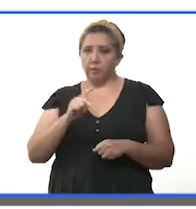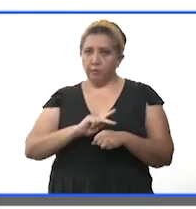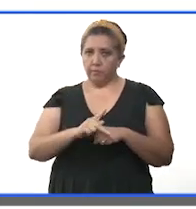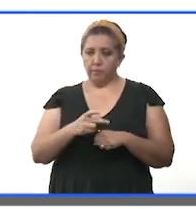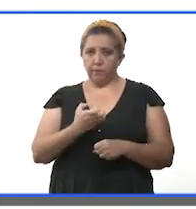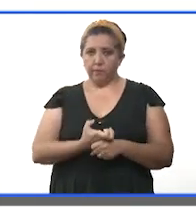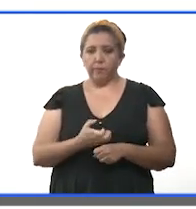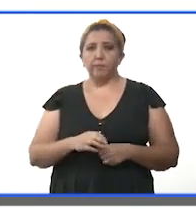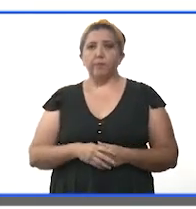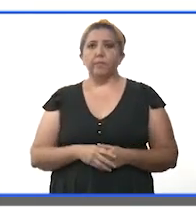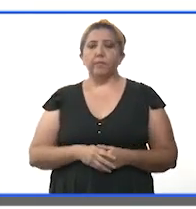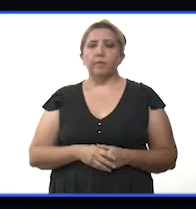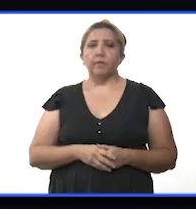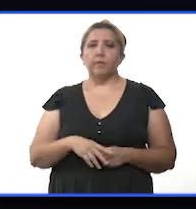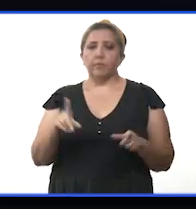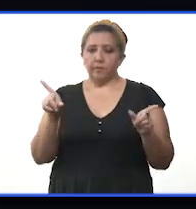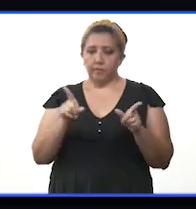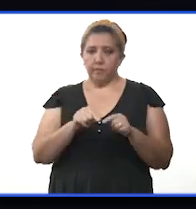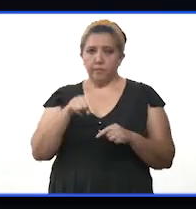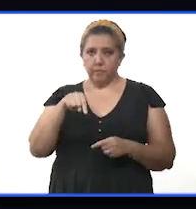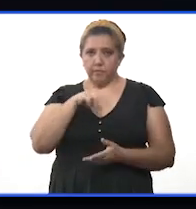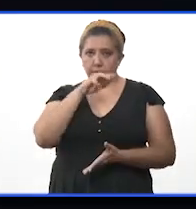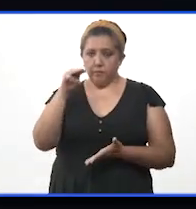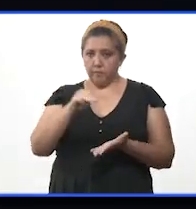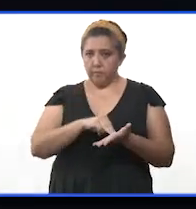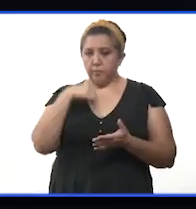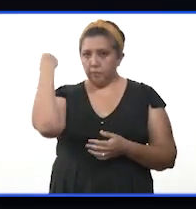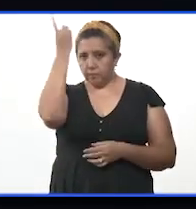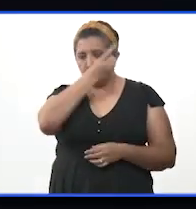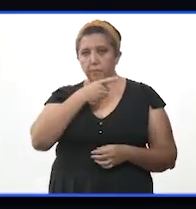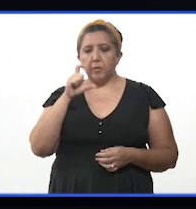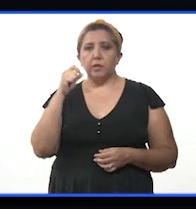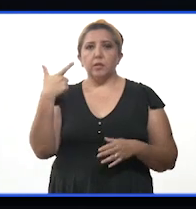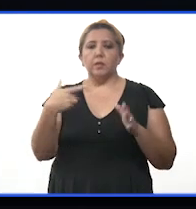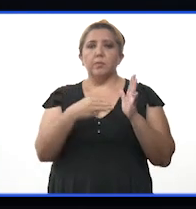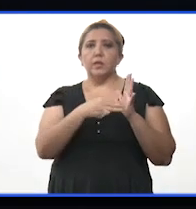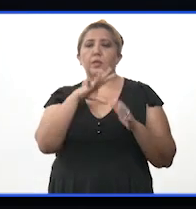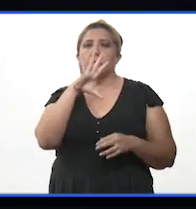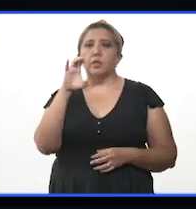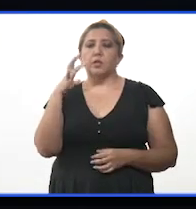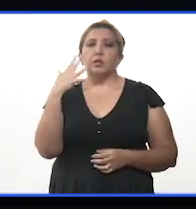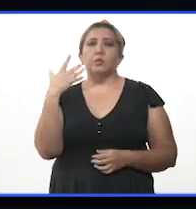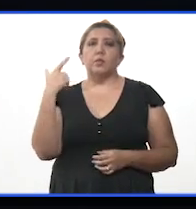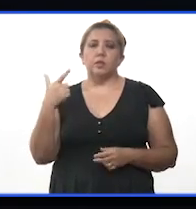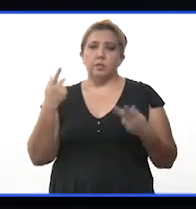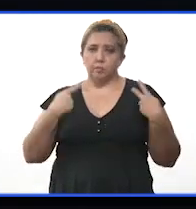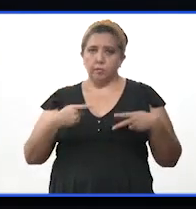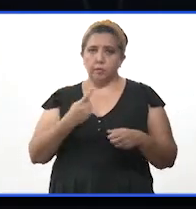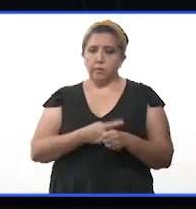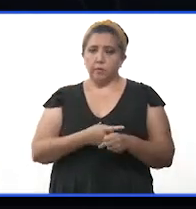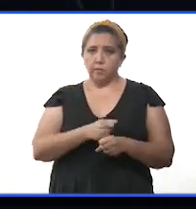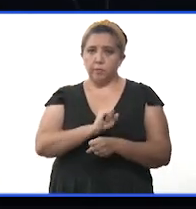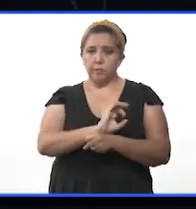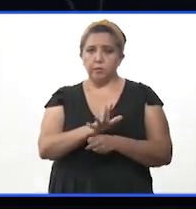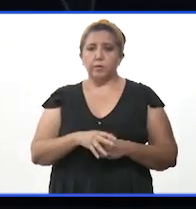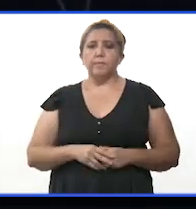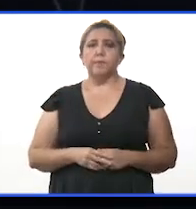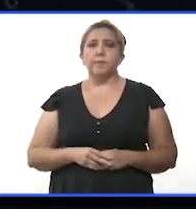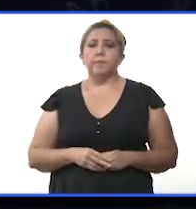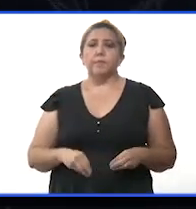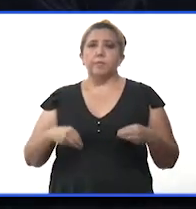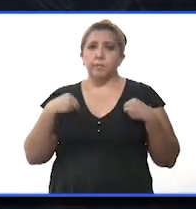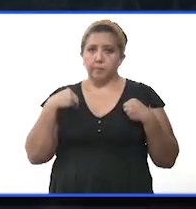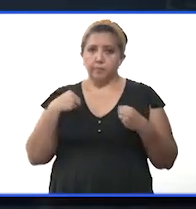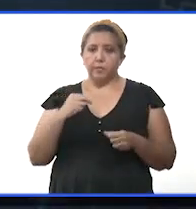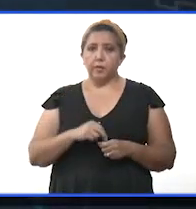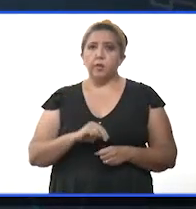otro estado. Específicamente en Mérida se han diagnosticado 27.557 personas contagiadas de coronavirus, que